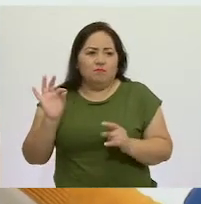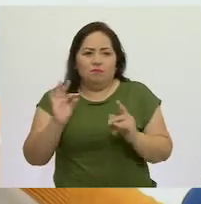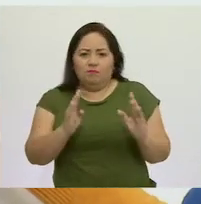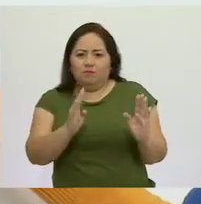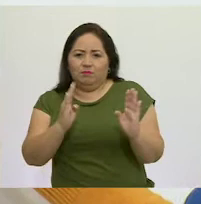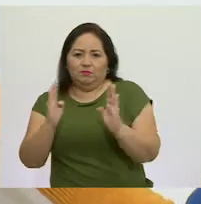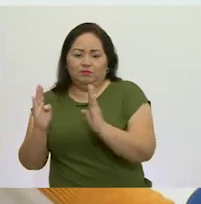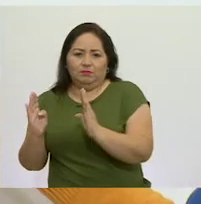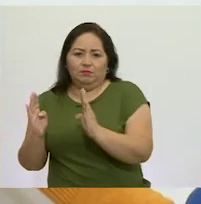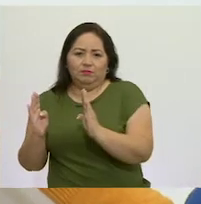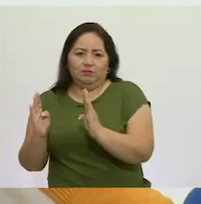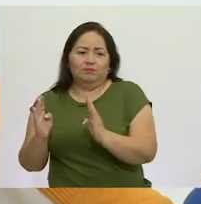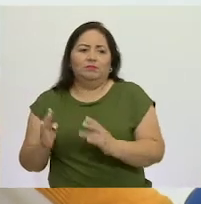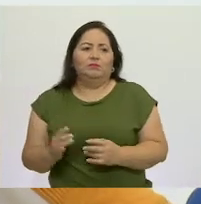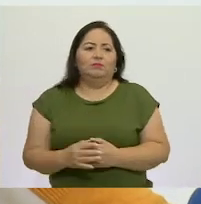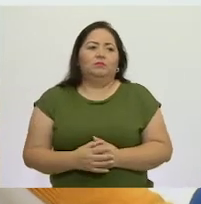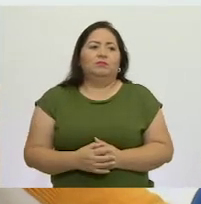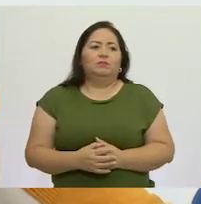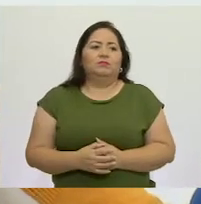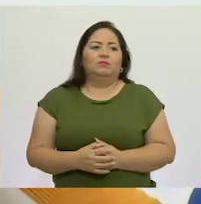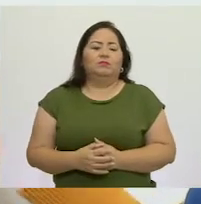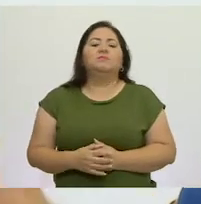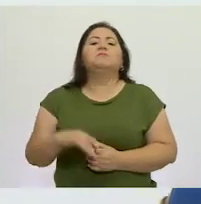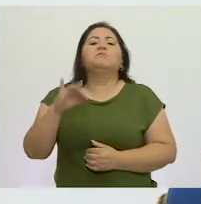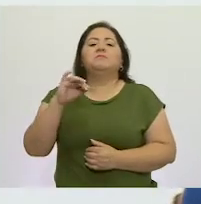hacemos aquí... ¡Ajá!